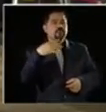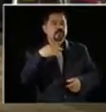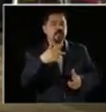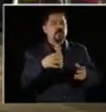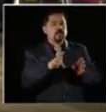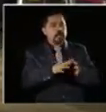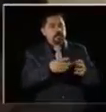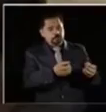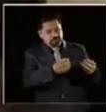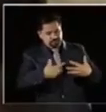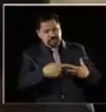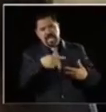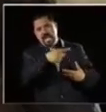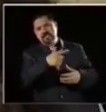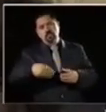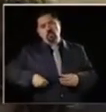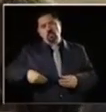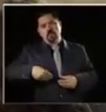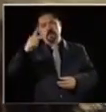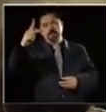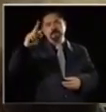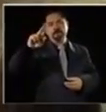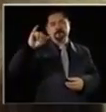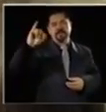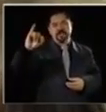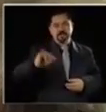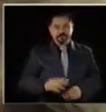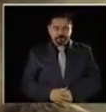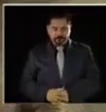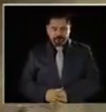PRI. Muchas gracias, candidata. Es así como concluimos esta ronda.